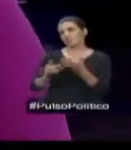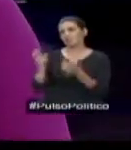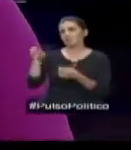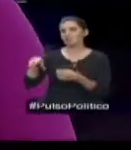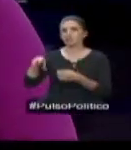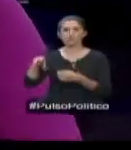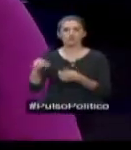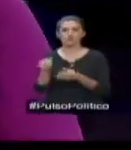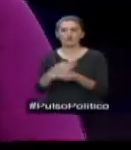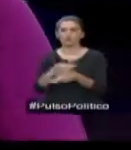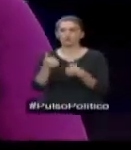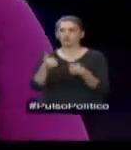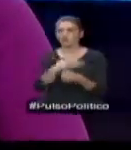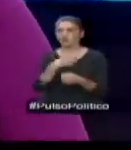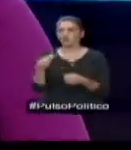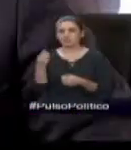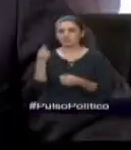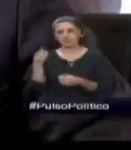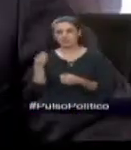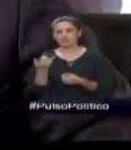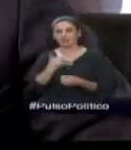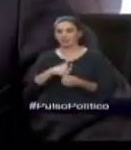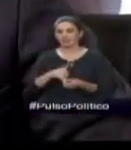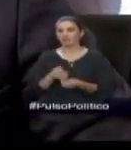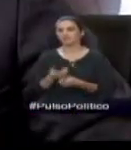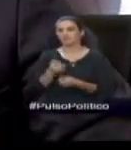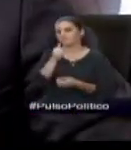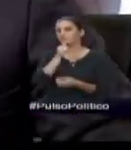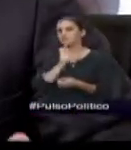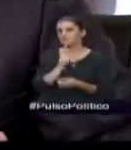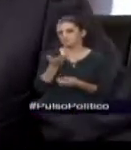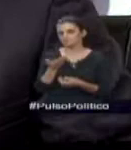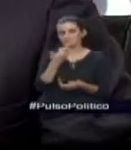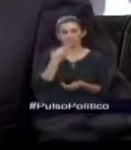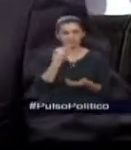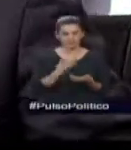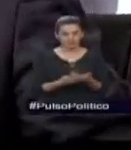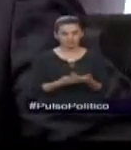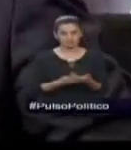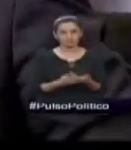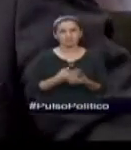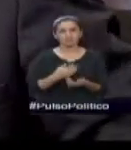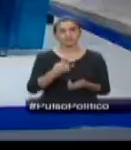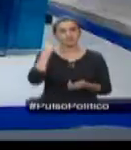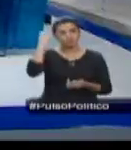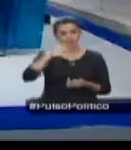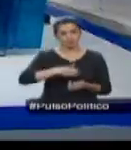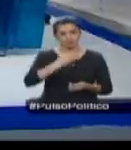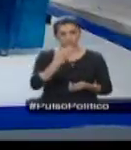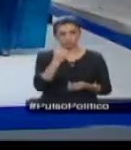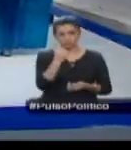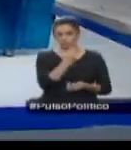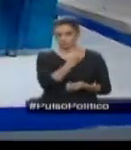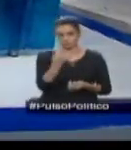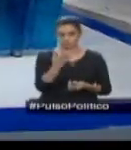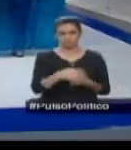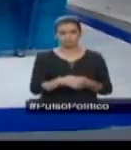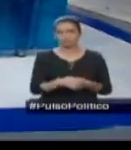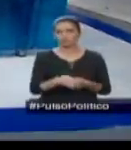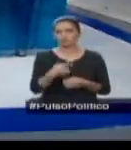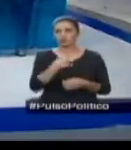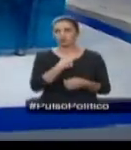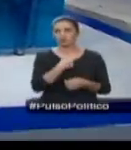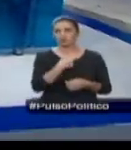inoperante y con ello abría paso a las privatizaciones gracia periódica de derecho a la réplica 30 segundos de los dos pabellones